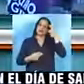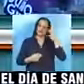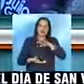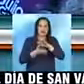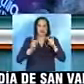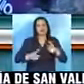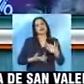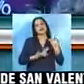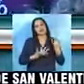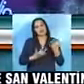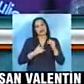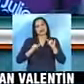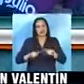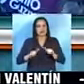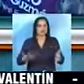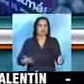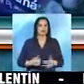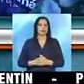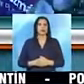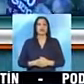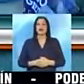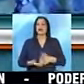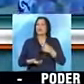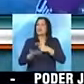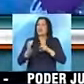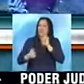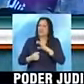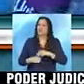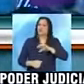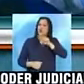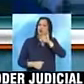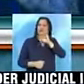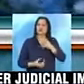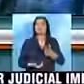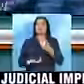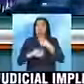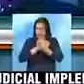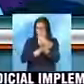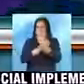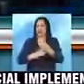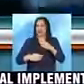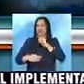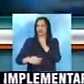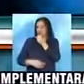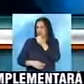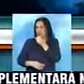lugar. ¿Y qué ha dicho el candidato, Maricé? Porque en las mañanas dio unas breves declaraciones.